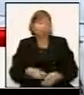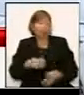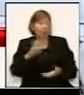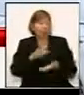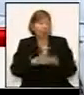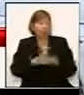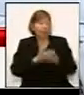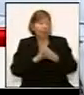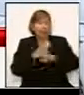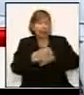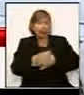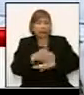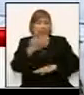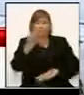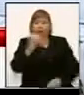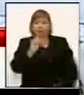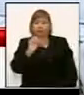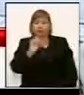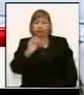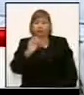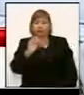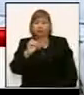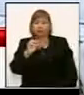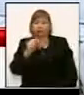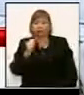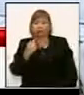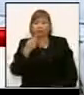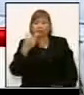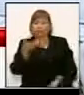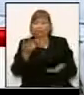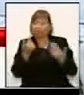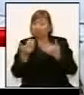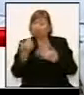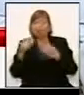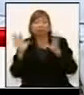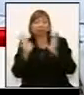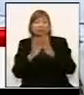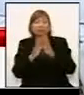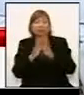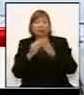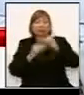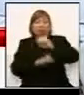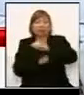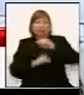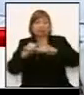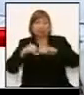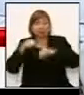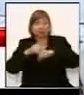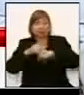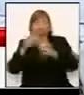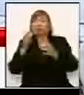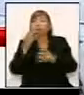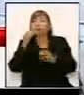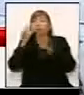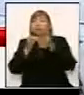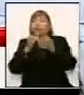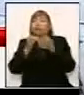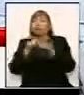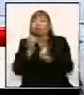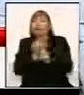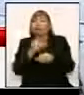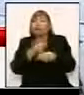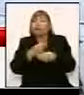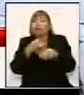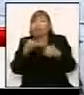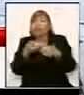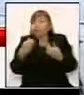Lima, por intermedio de la señora Susana, nos convocó a Puente Piedra a exponer lo que era la obra. Y tuvimos la suerte